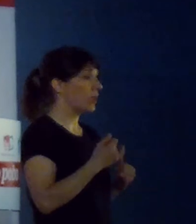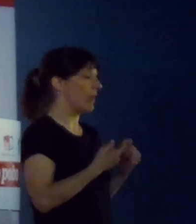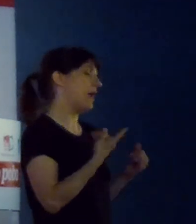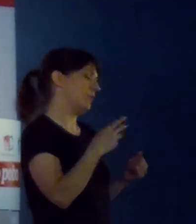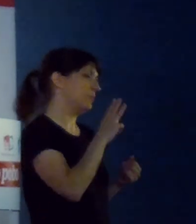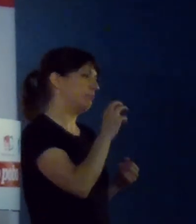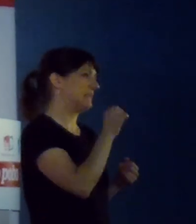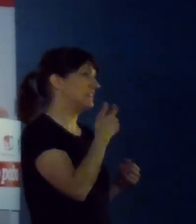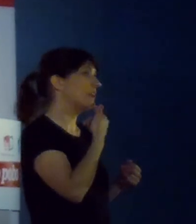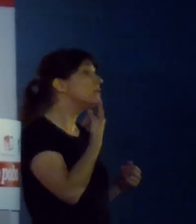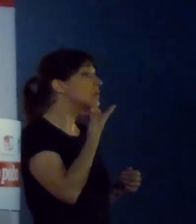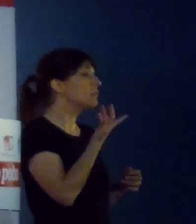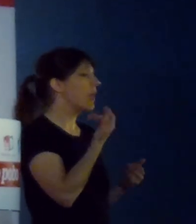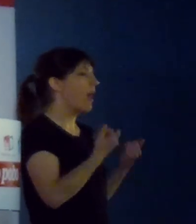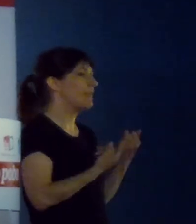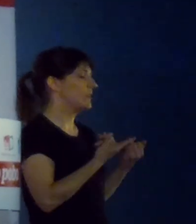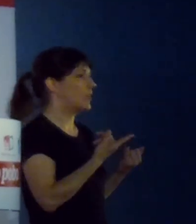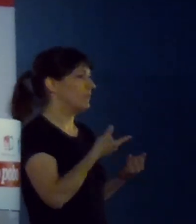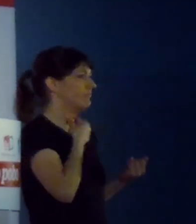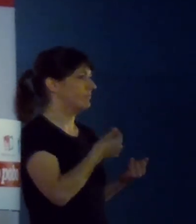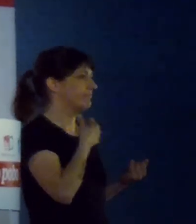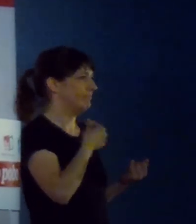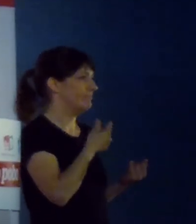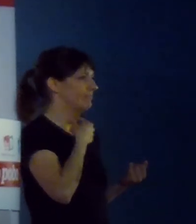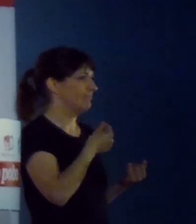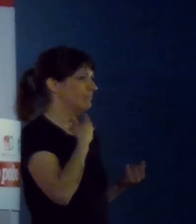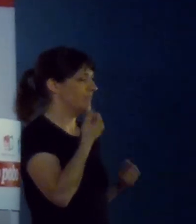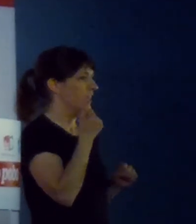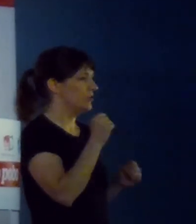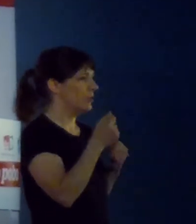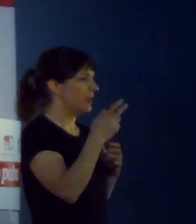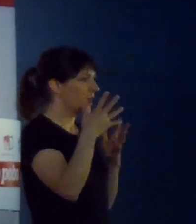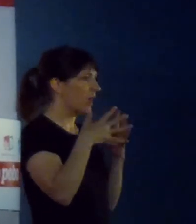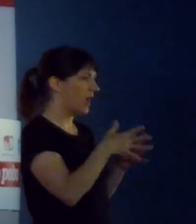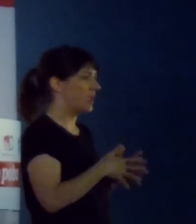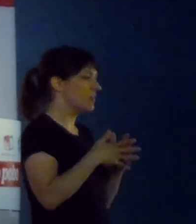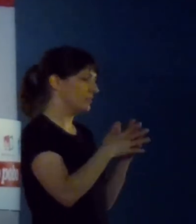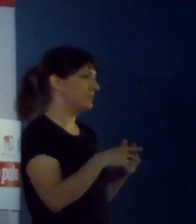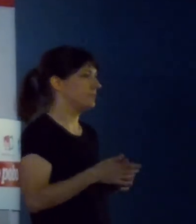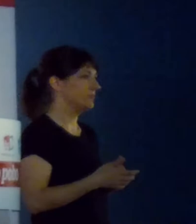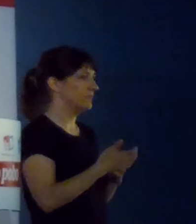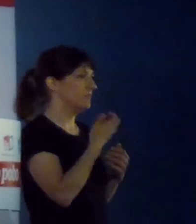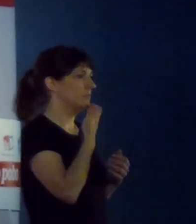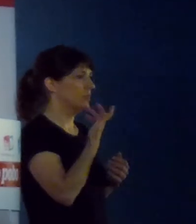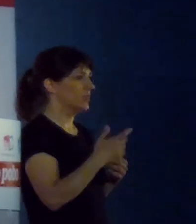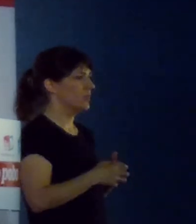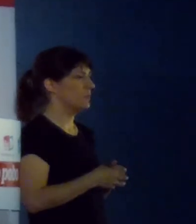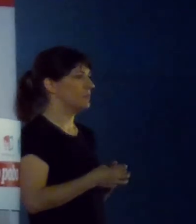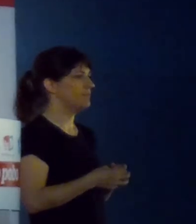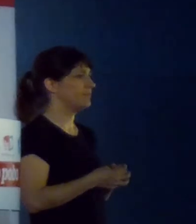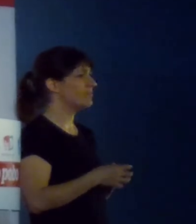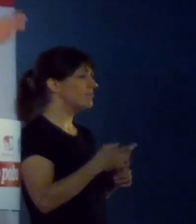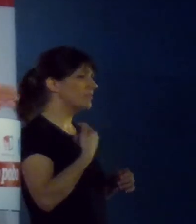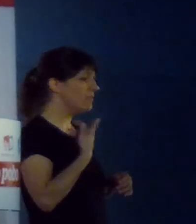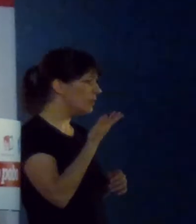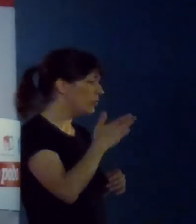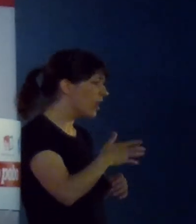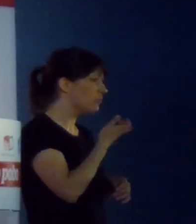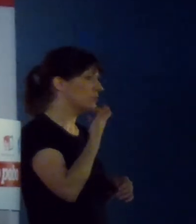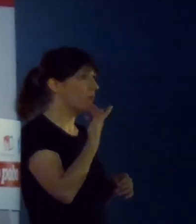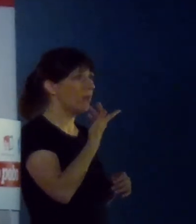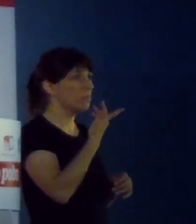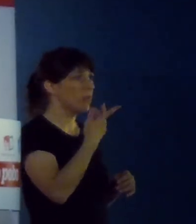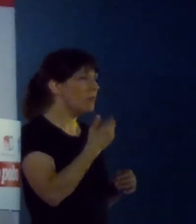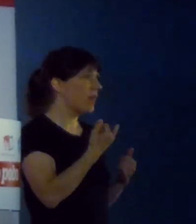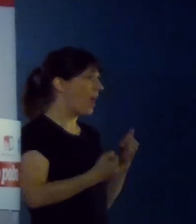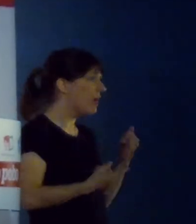Sellers, que é unha parodia fabulosa do poder americano, onde un xardiñero, que era o proviño, de moi escasas luces, morre e o amo, sale